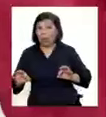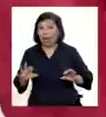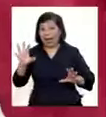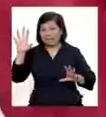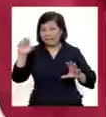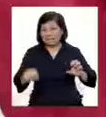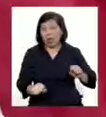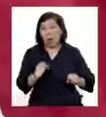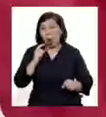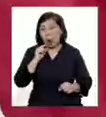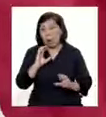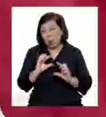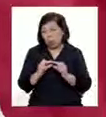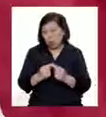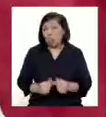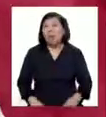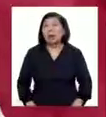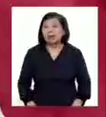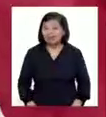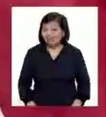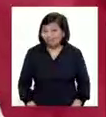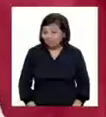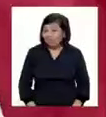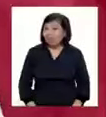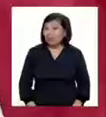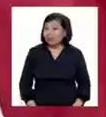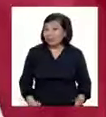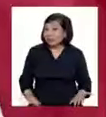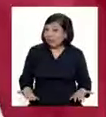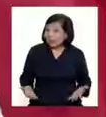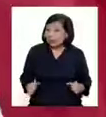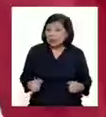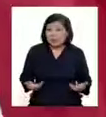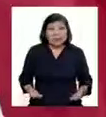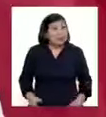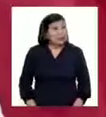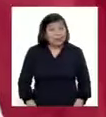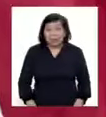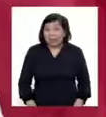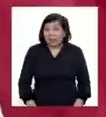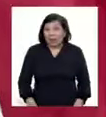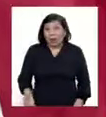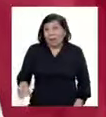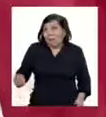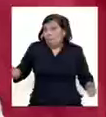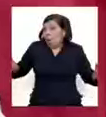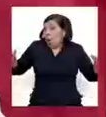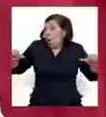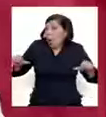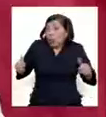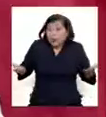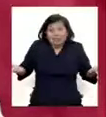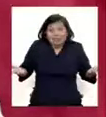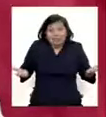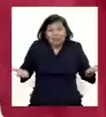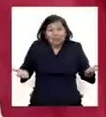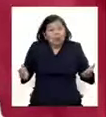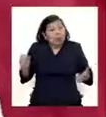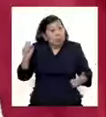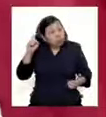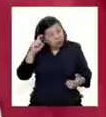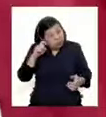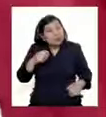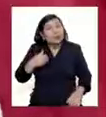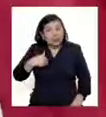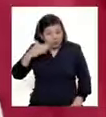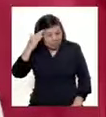pues, cierto sector que lógicamente lo que pretende es agravar este caos. Reconocemos que es una situación